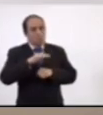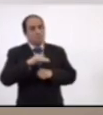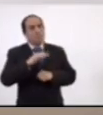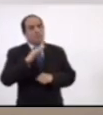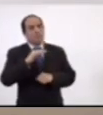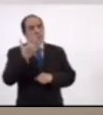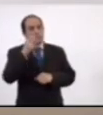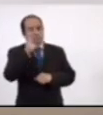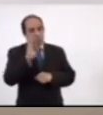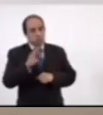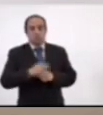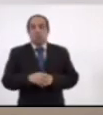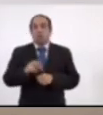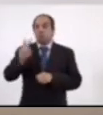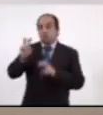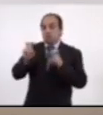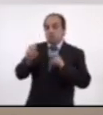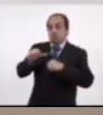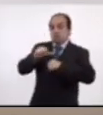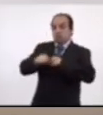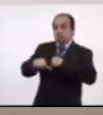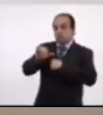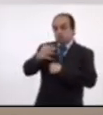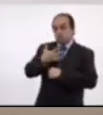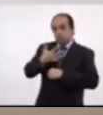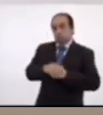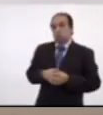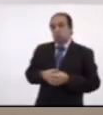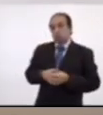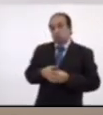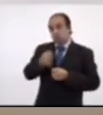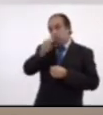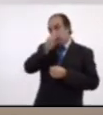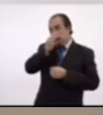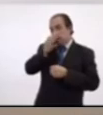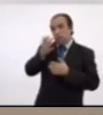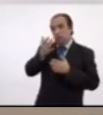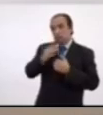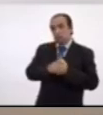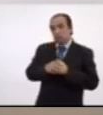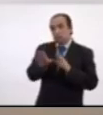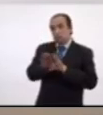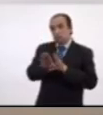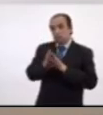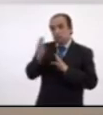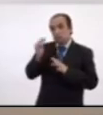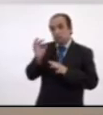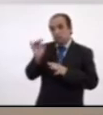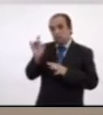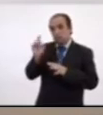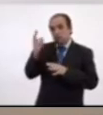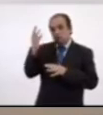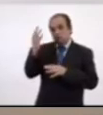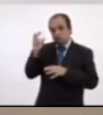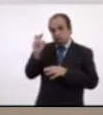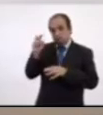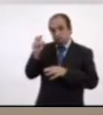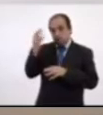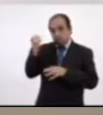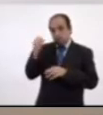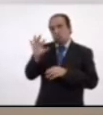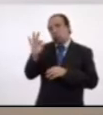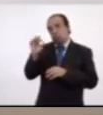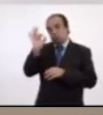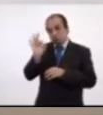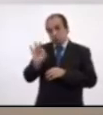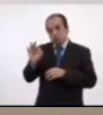tema de cirugía sí llegamos a tener cerca de, es como 39, 40%,